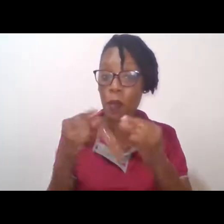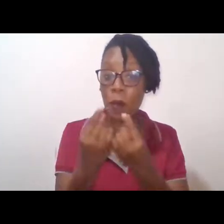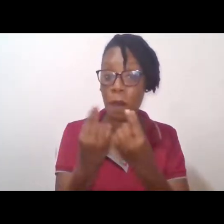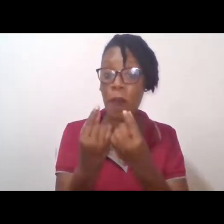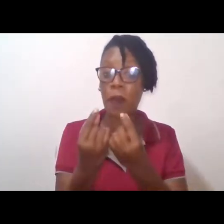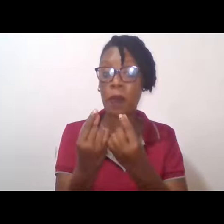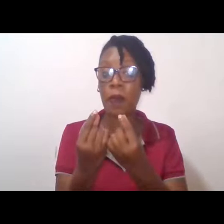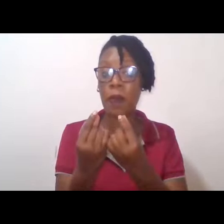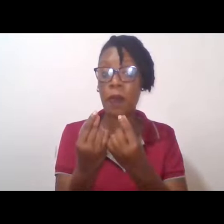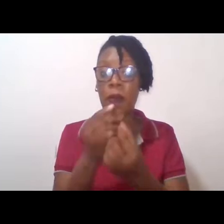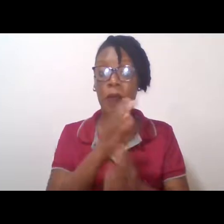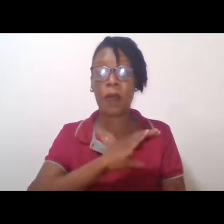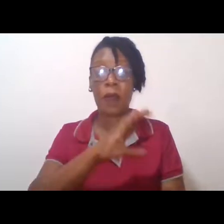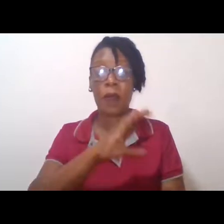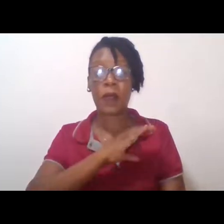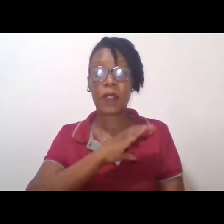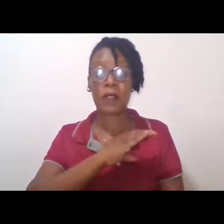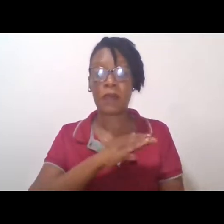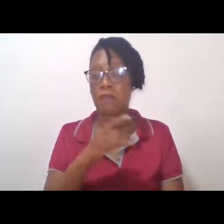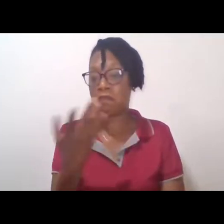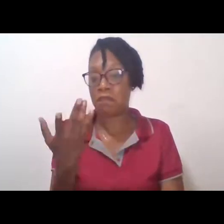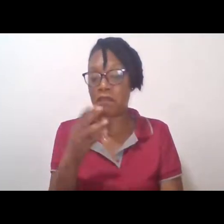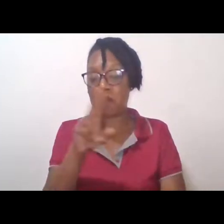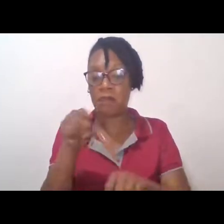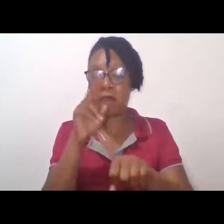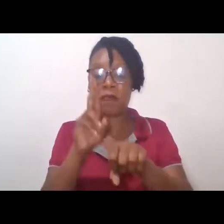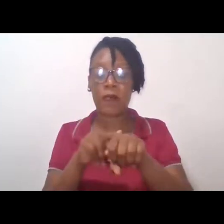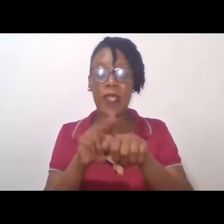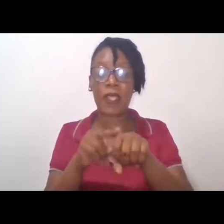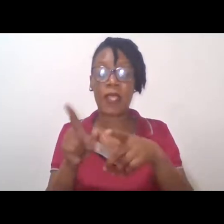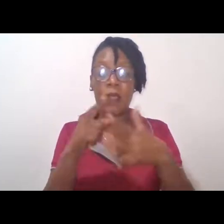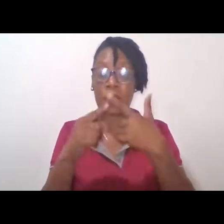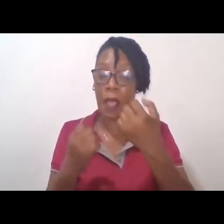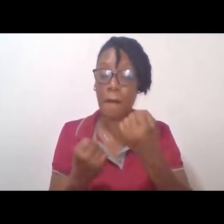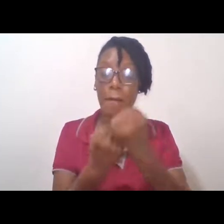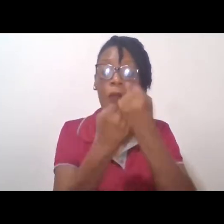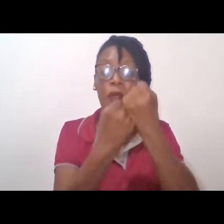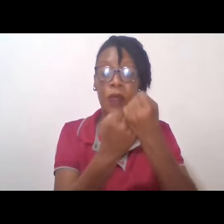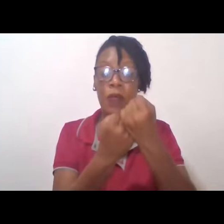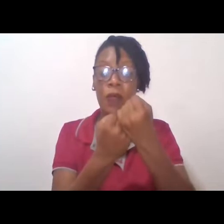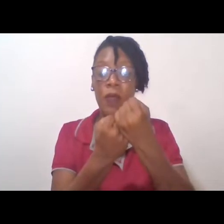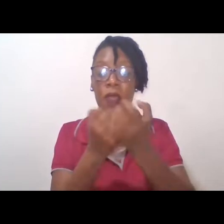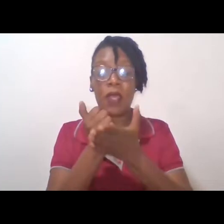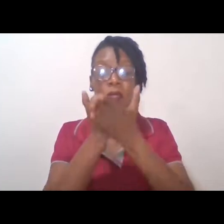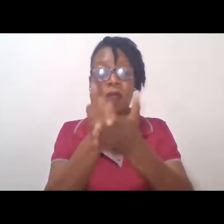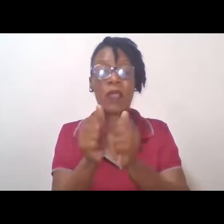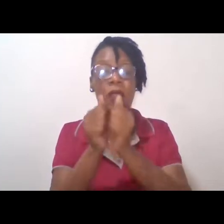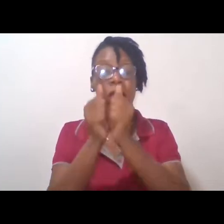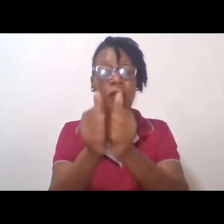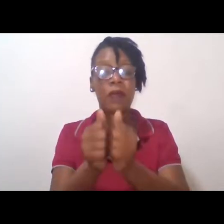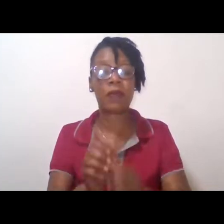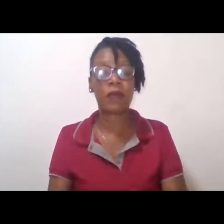regular para poder generar integración, apoyo, ayuda y acompañamiento. Muchísimas gracias,